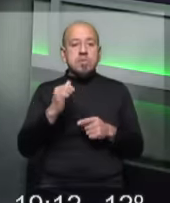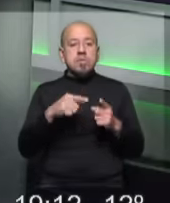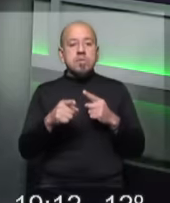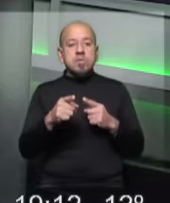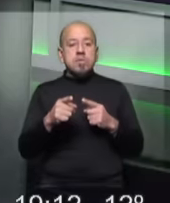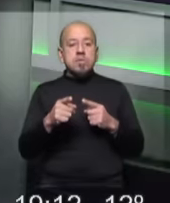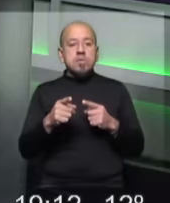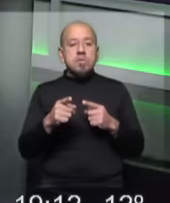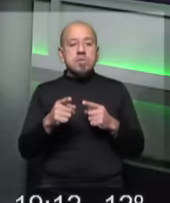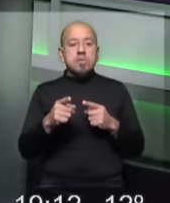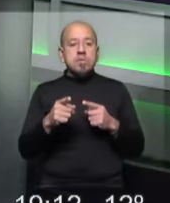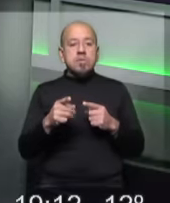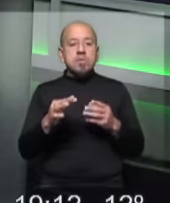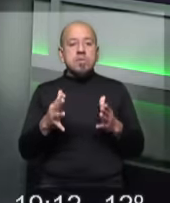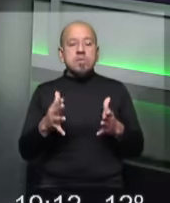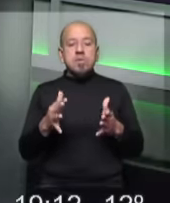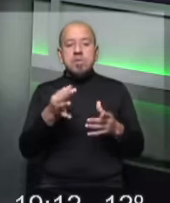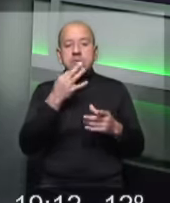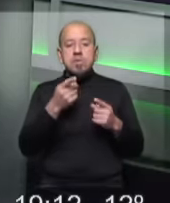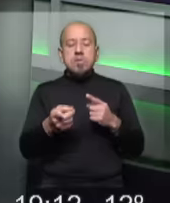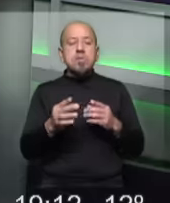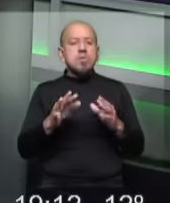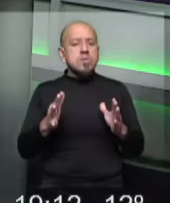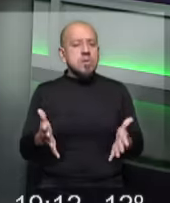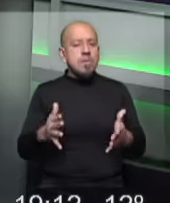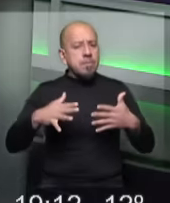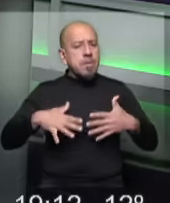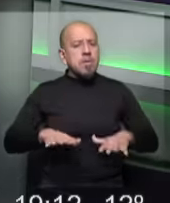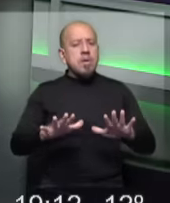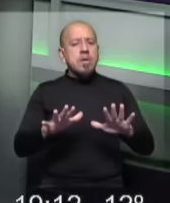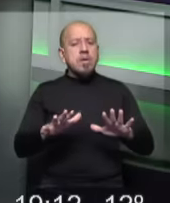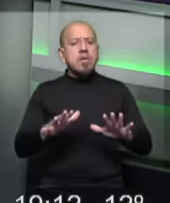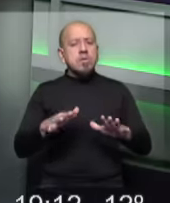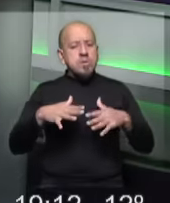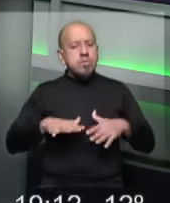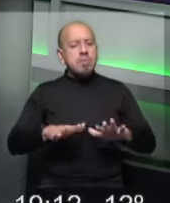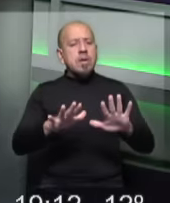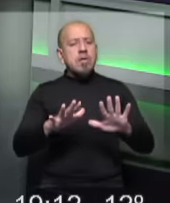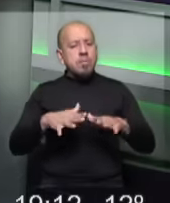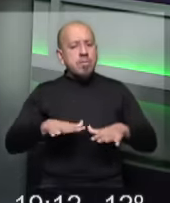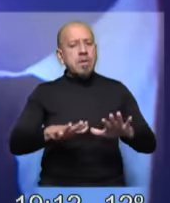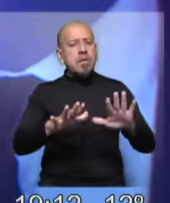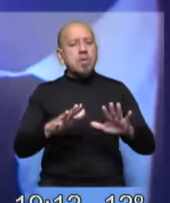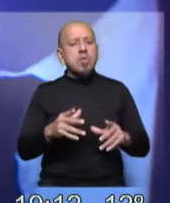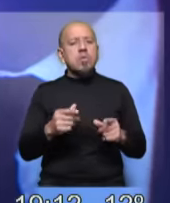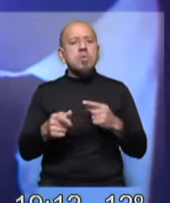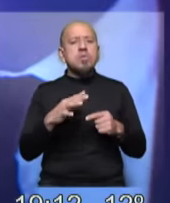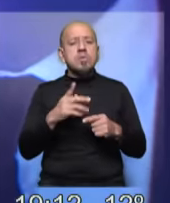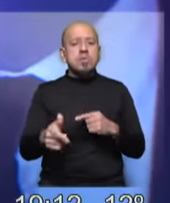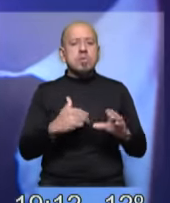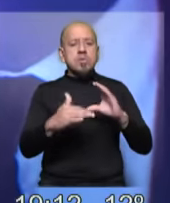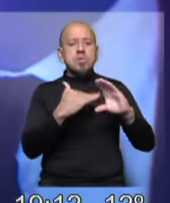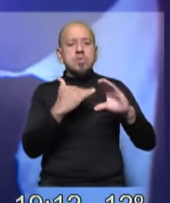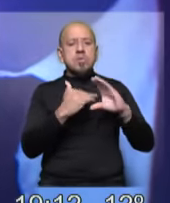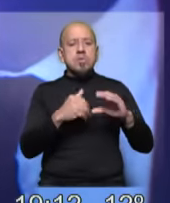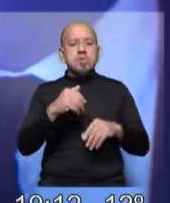lo decíamos, diciendo que tiene todo preparado. Y eso, entre lo que tiene preparado, asumimos que están estos mensajes entre